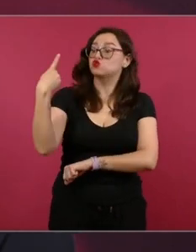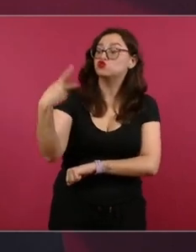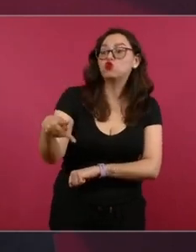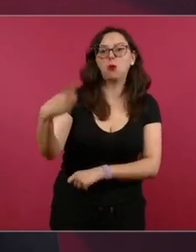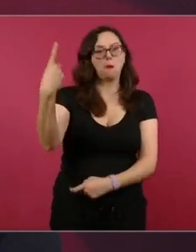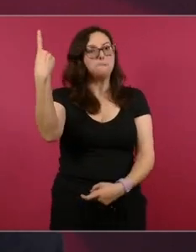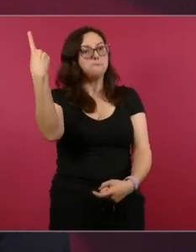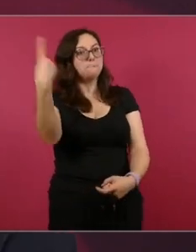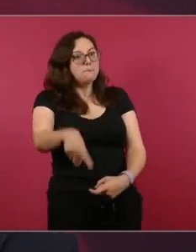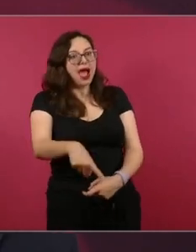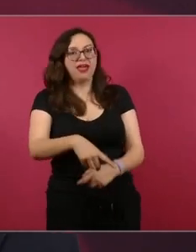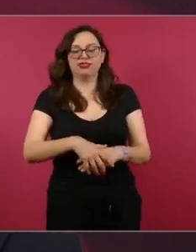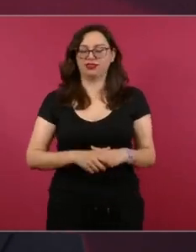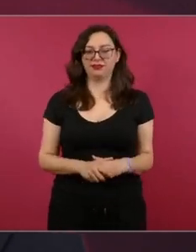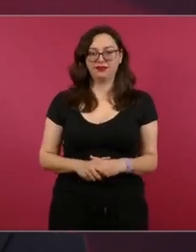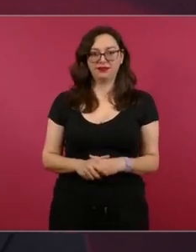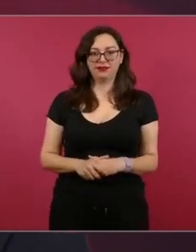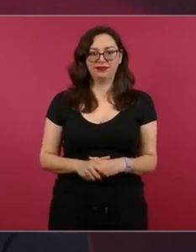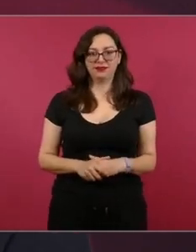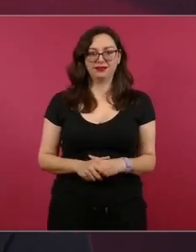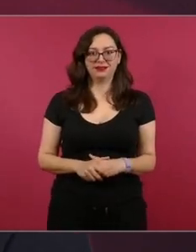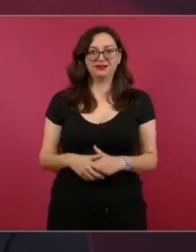Entonces, tenemos diferencias.